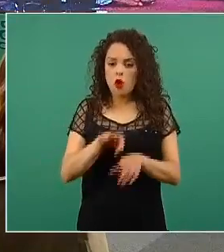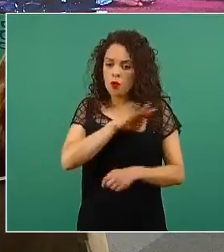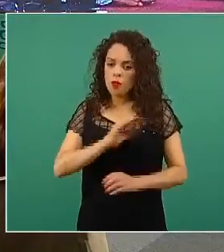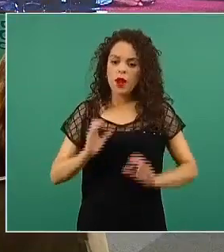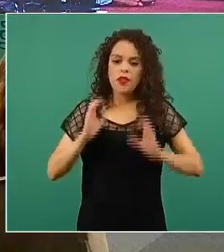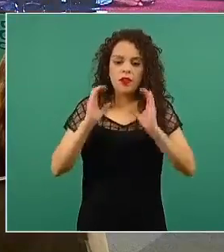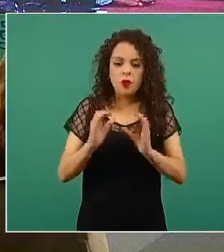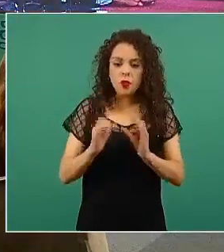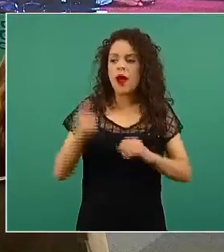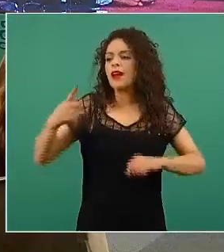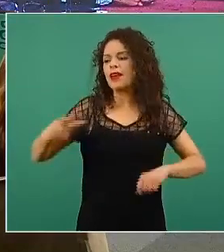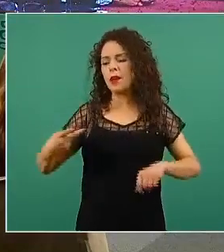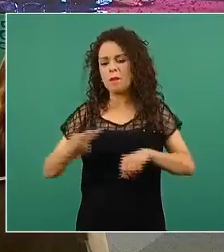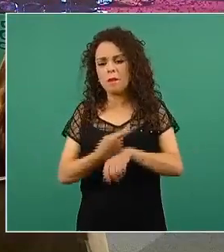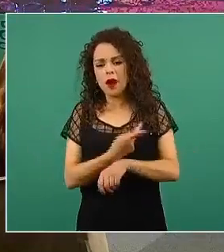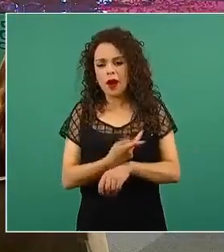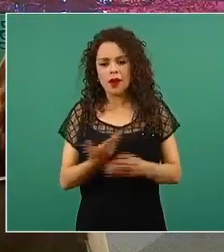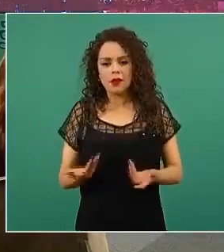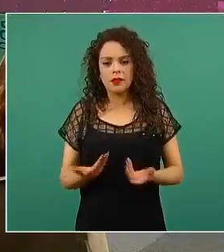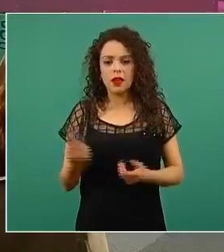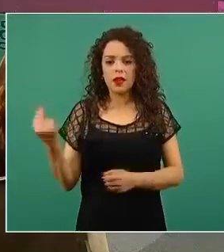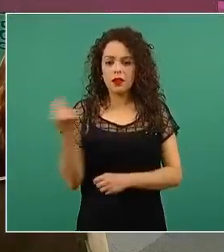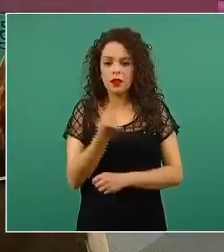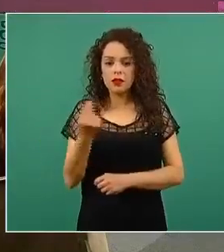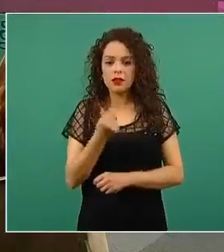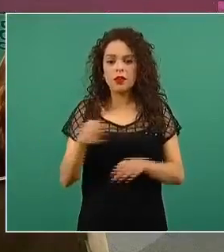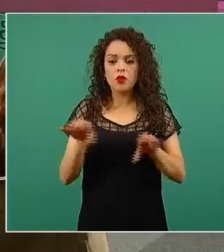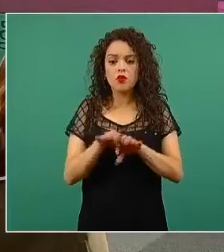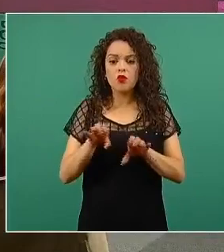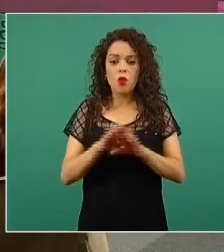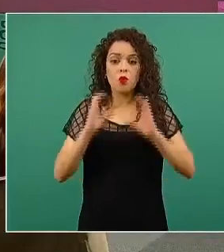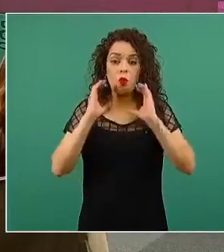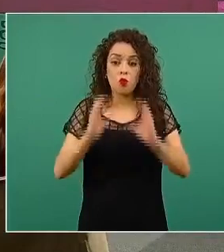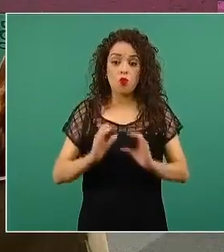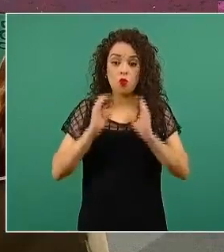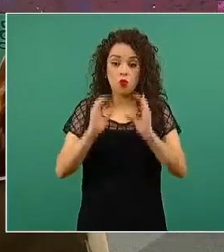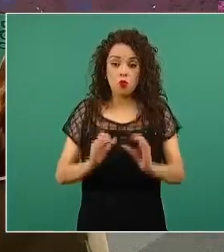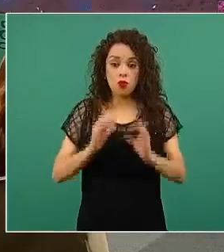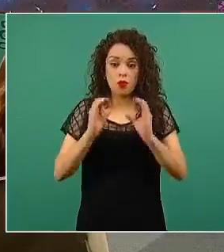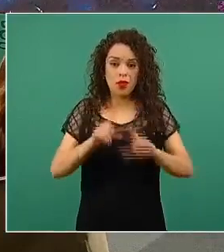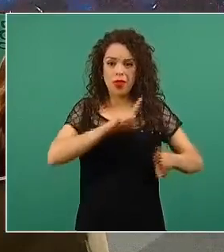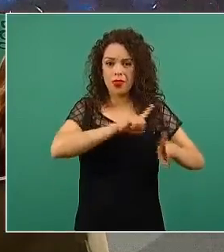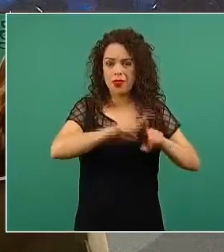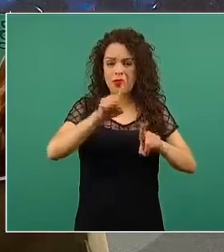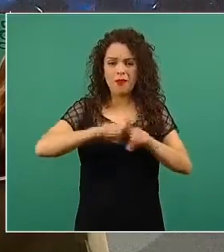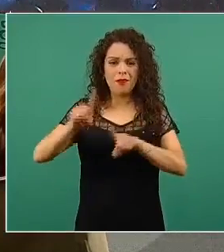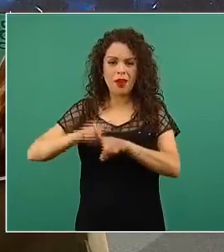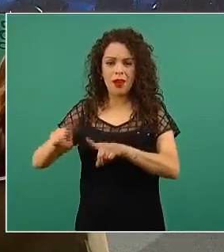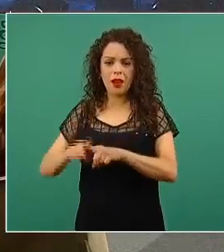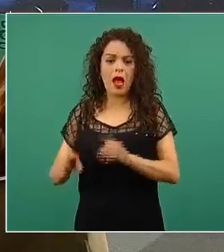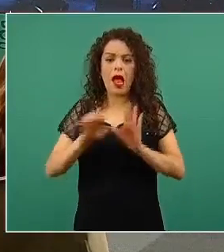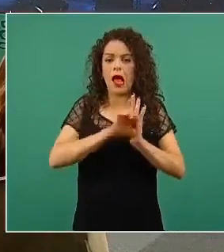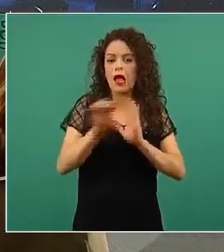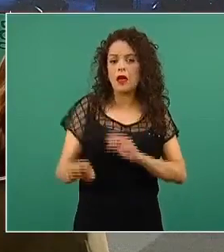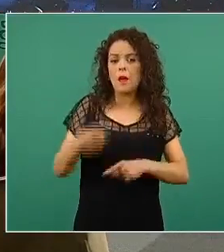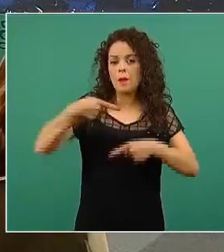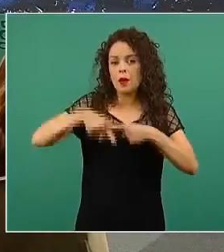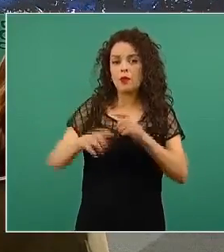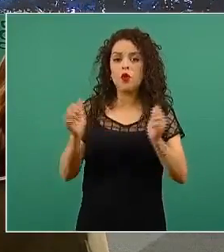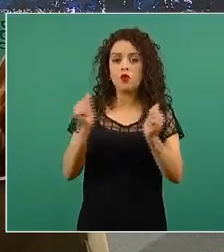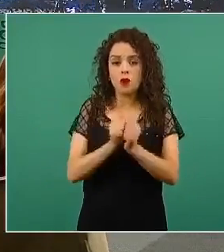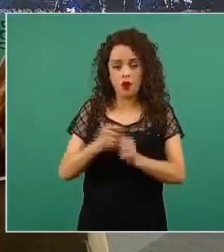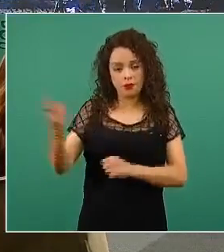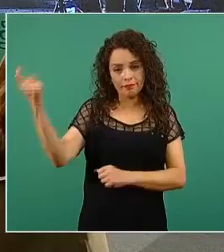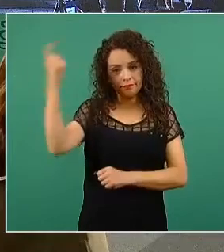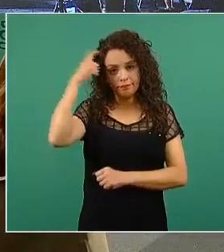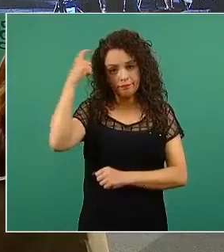cuidarnos, qué cuidado habíamos de tener en cualquier materia, empezando, por ejemplo, con la salud